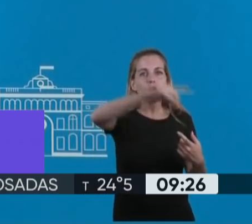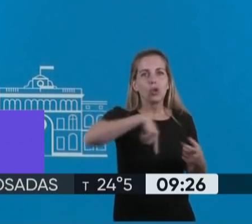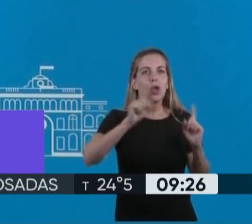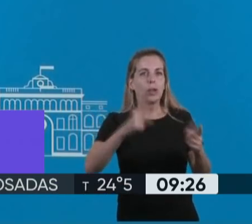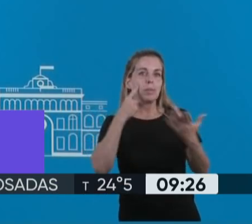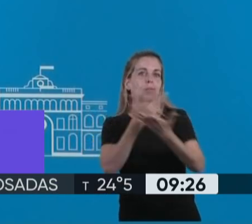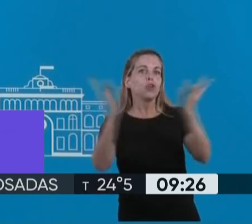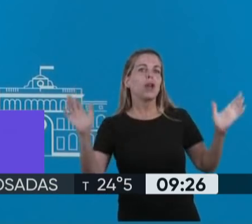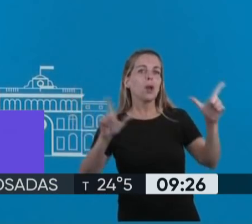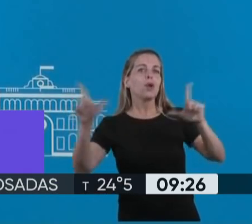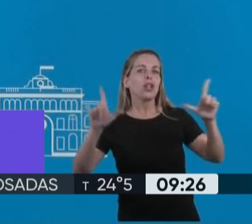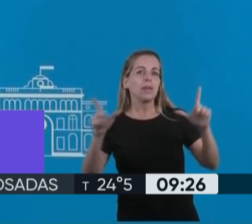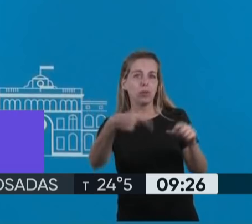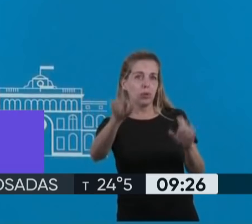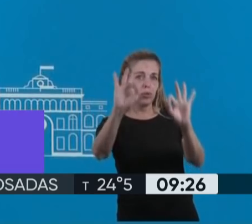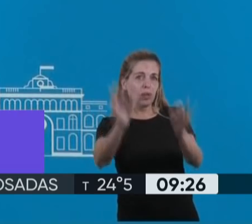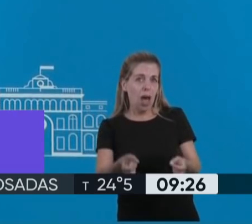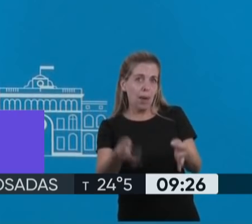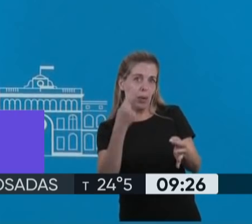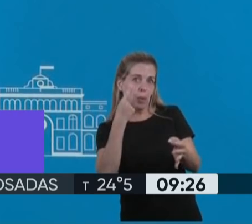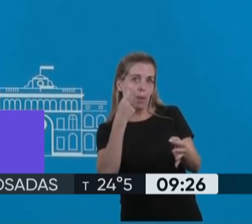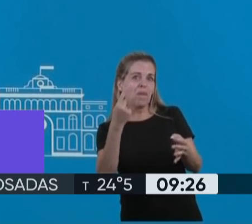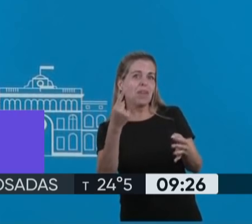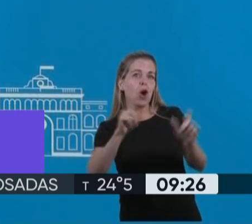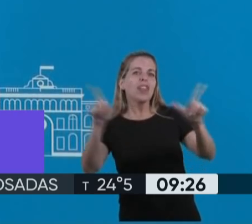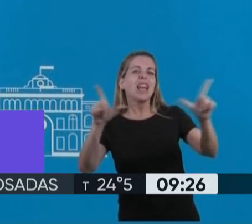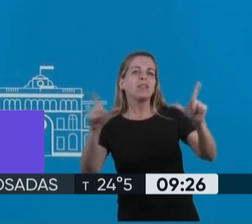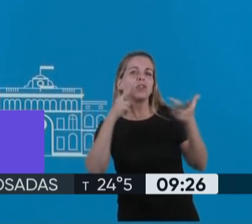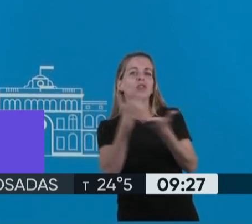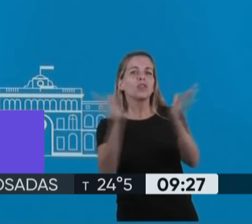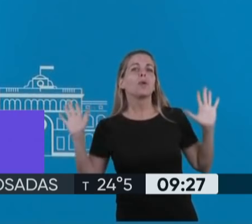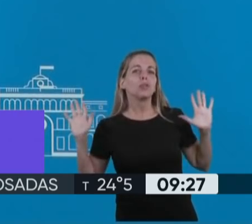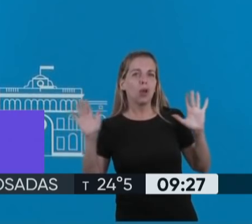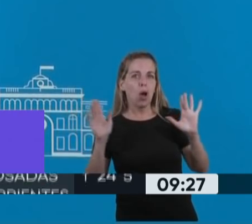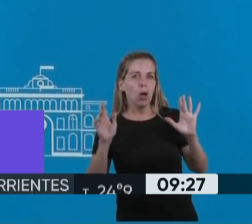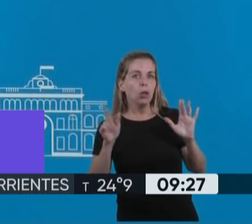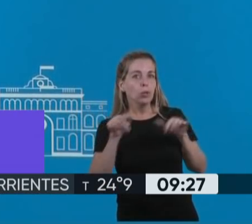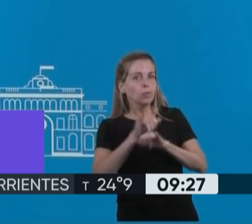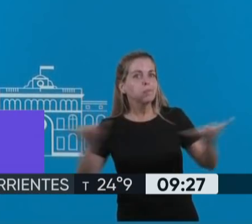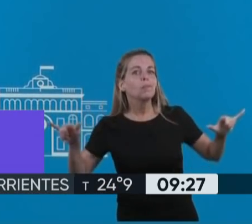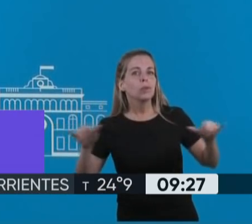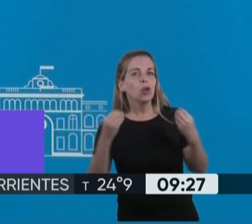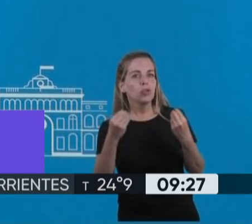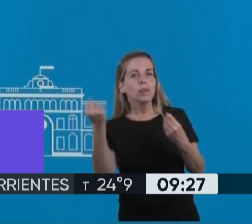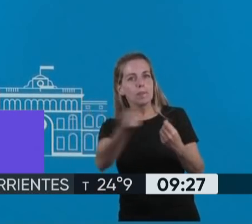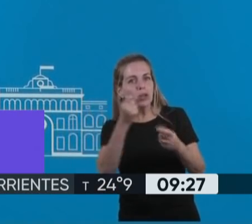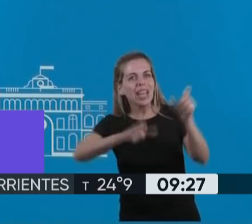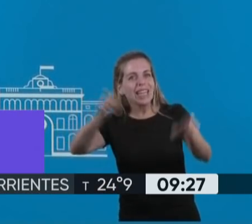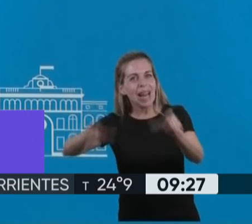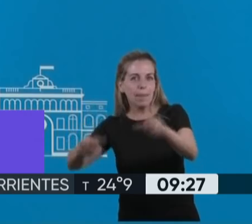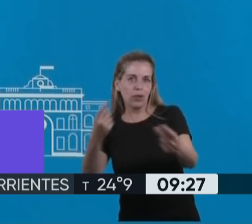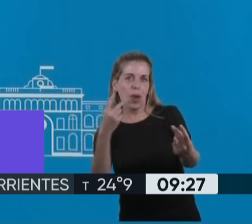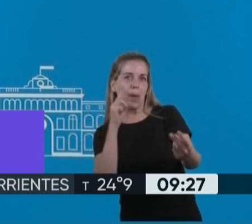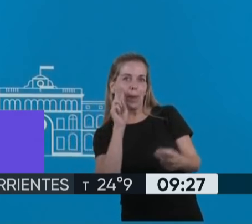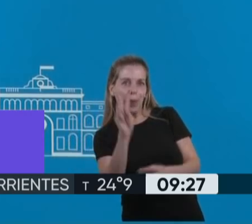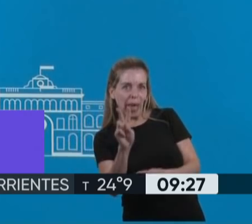se transmitió, ustedes saben, ustedes estaban allí en vivo para todos aquellos que quisieran verlo. Entonces, dar estos debates de cara a la sociedad nos parece